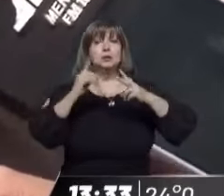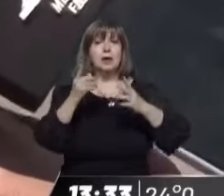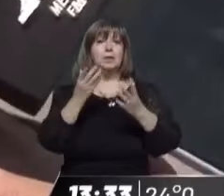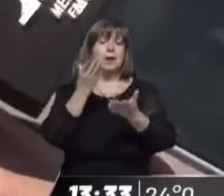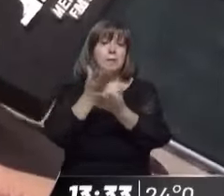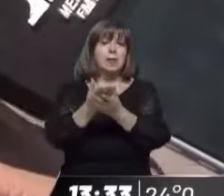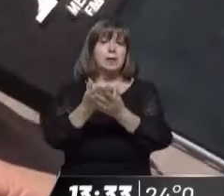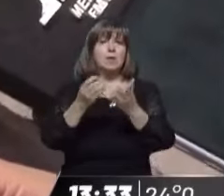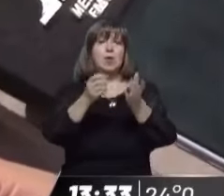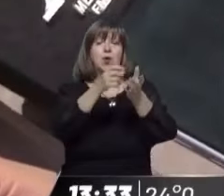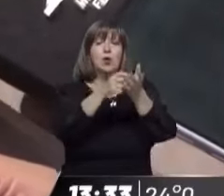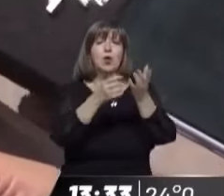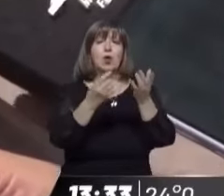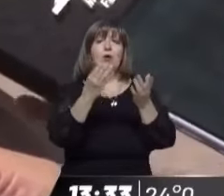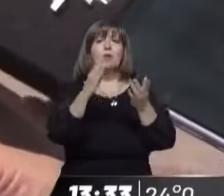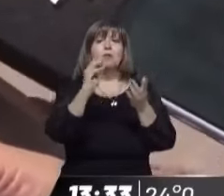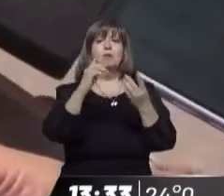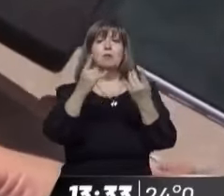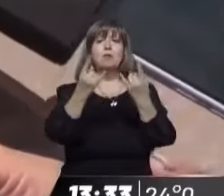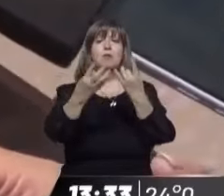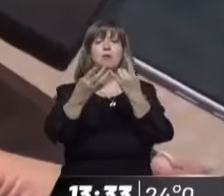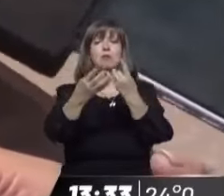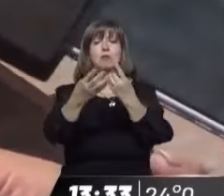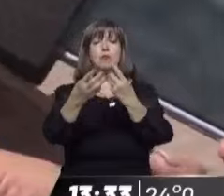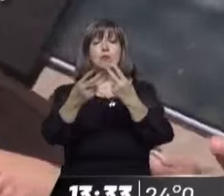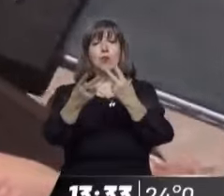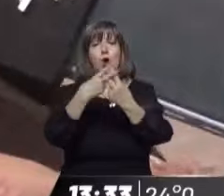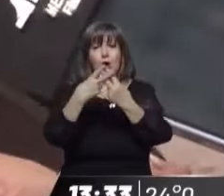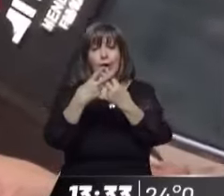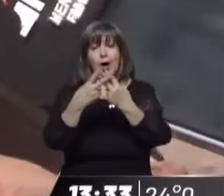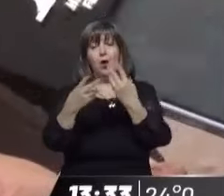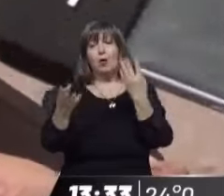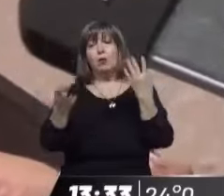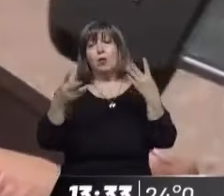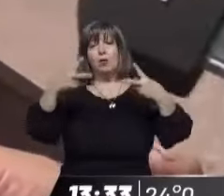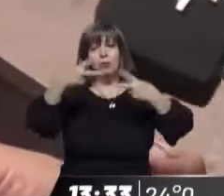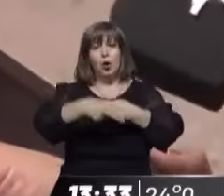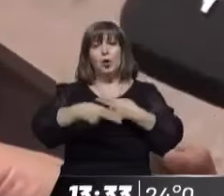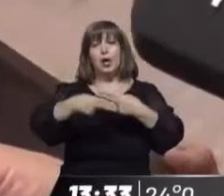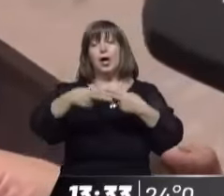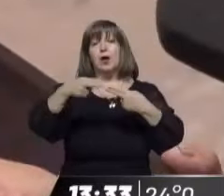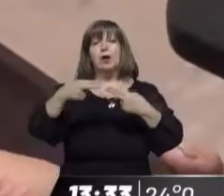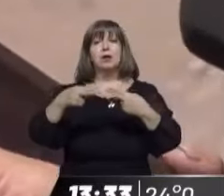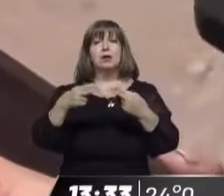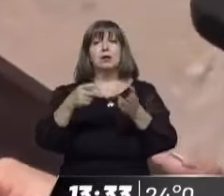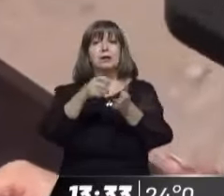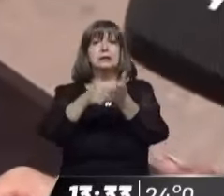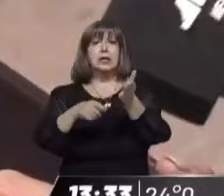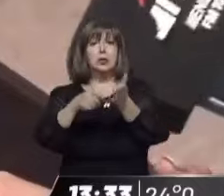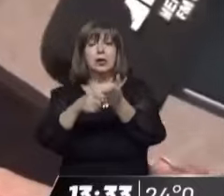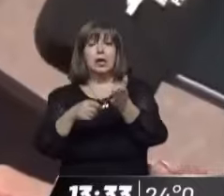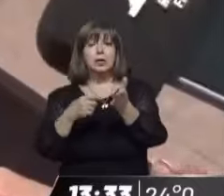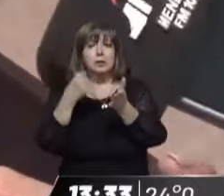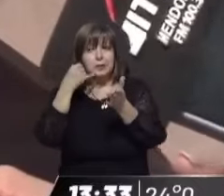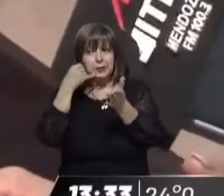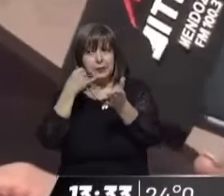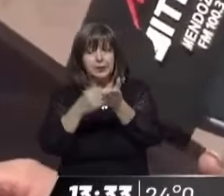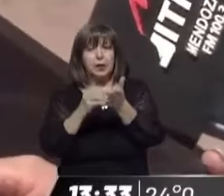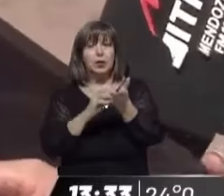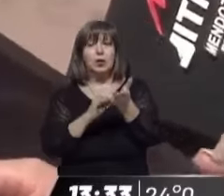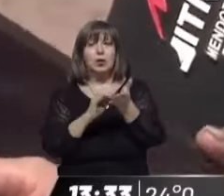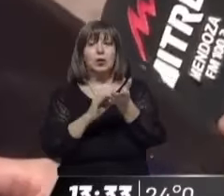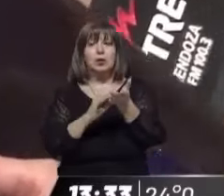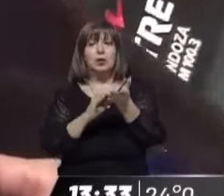a bloqueos de páginas que se usan para cometer ilícitos, a bloqueos de celulares que se usan para cometer ilícitos, digo, bueno, una serie de